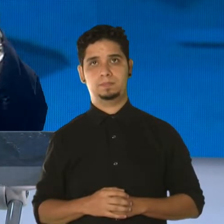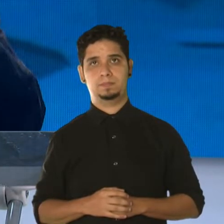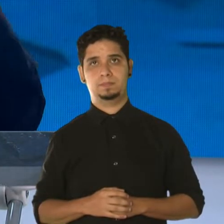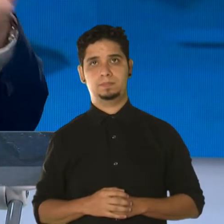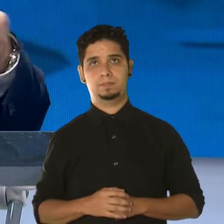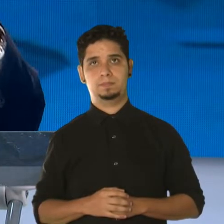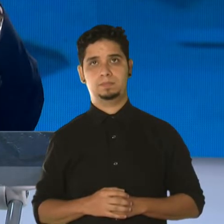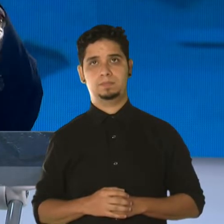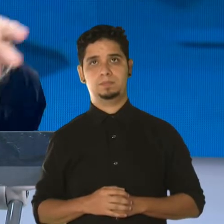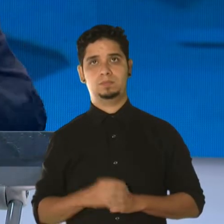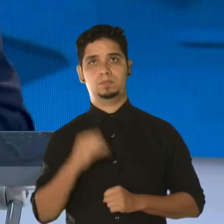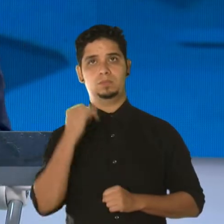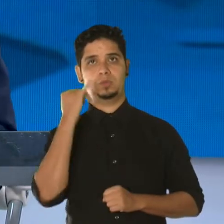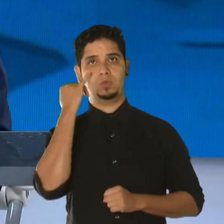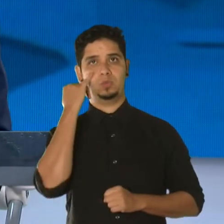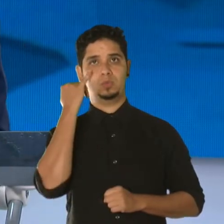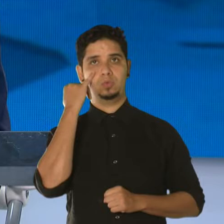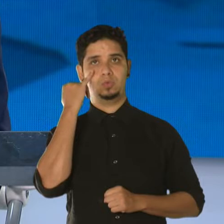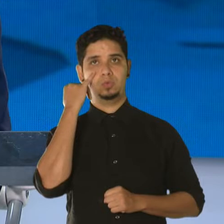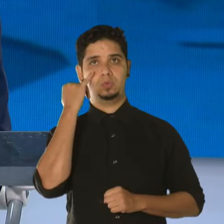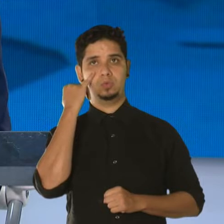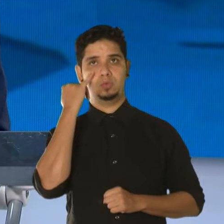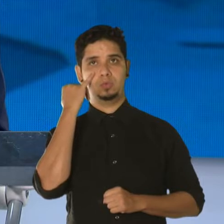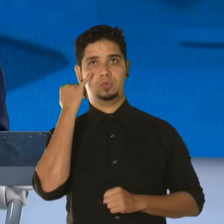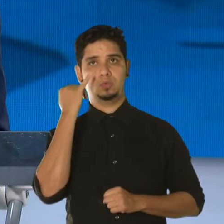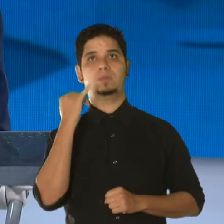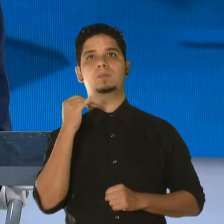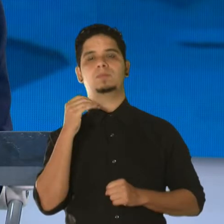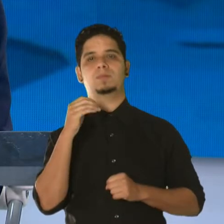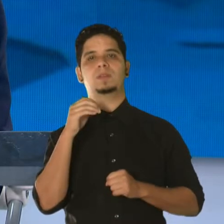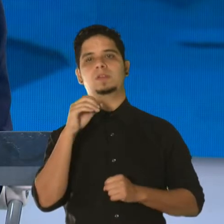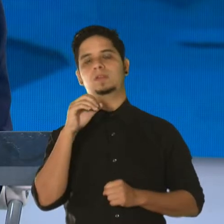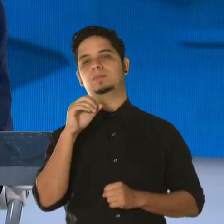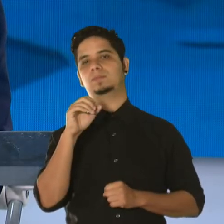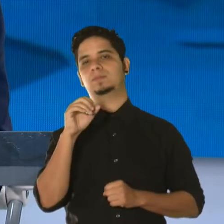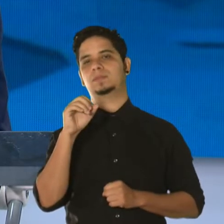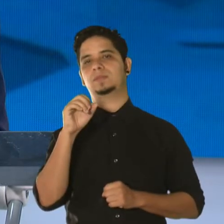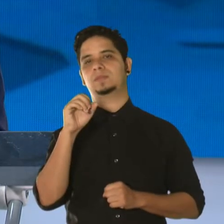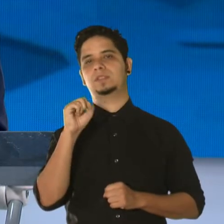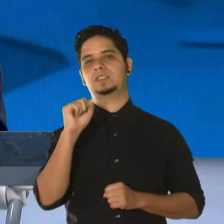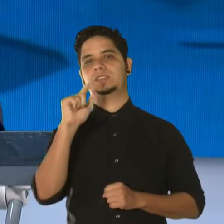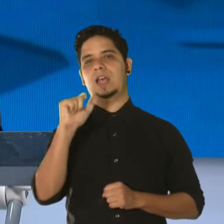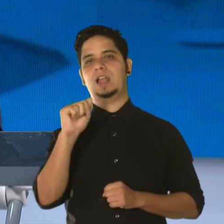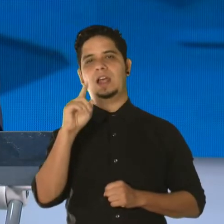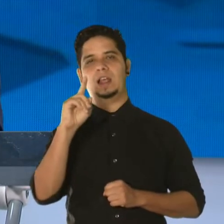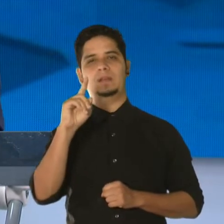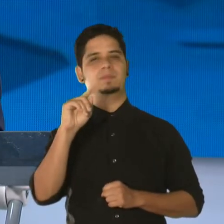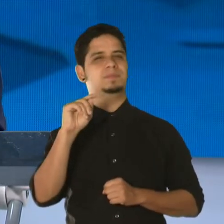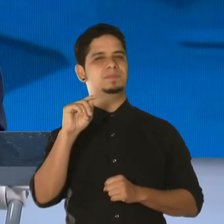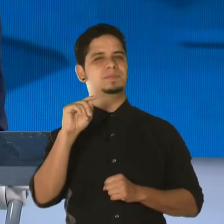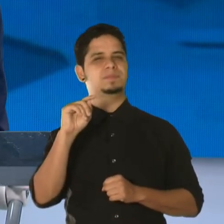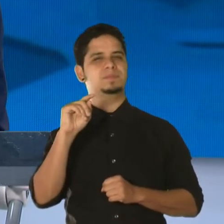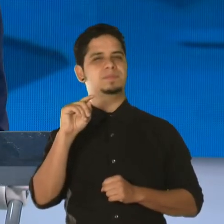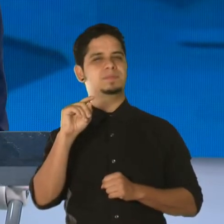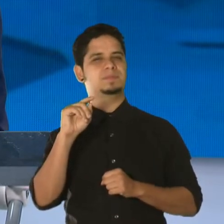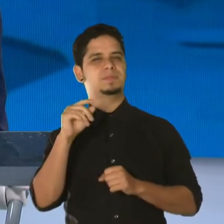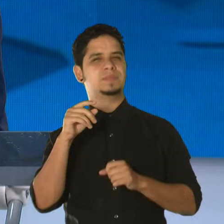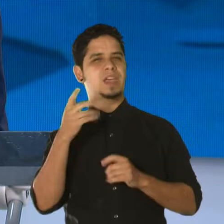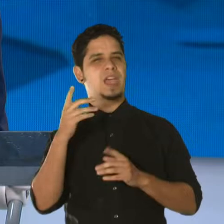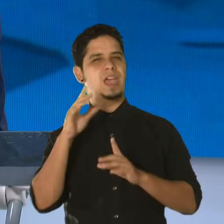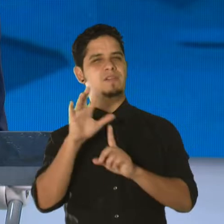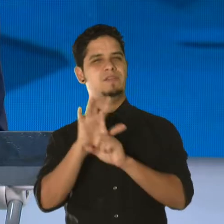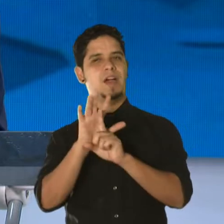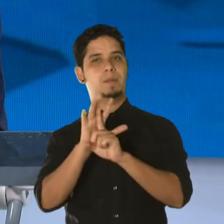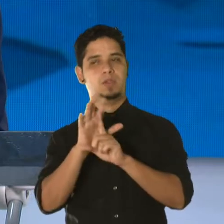de esto de fama, ¿no? Como esta sala de la fama de los empresarios mundiales, pues los puertorriqueños tendríamos ahí unos